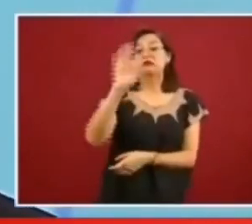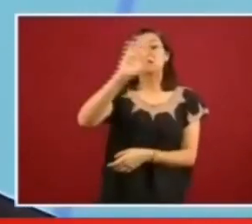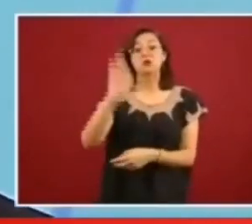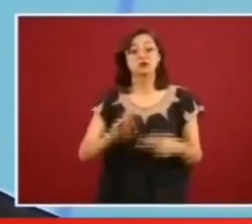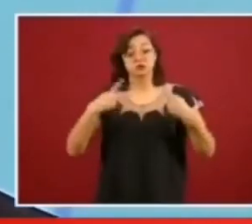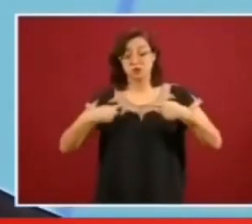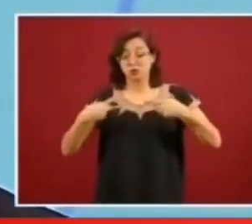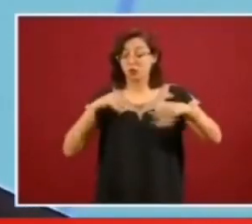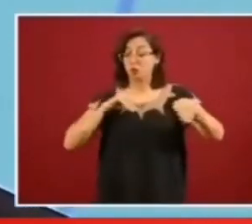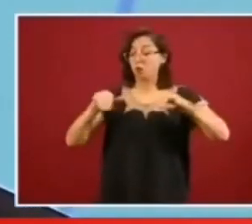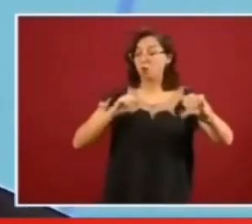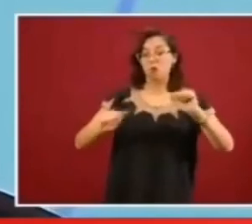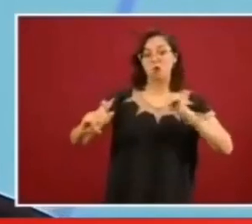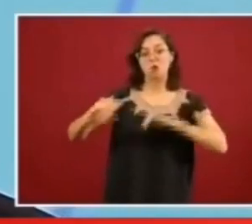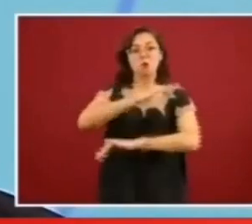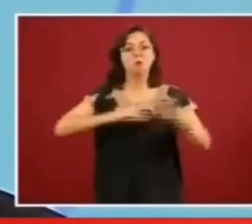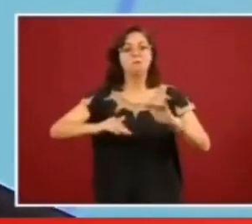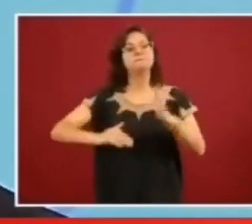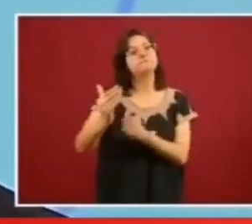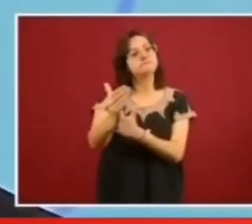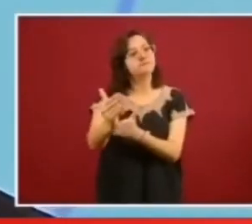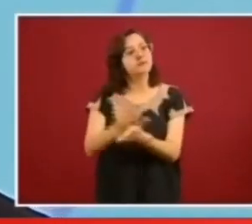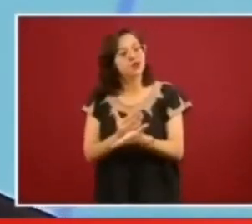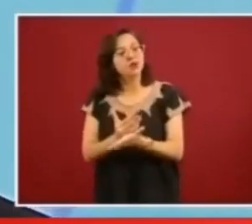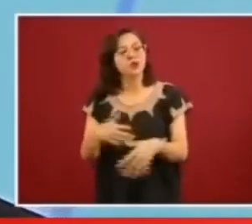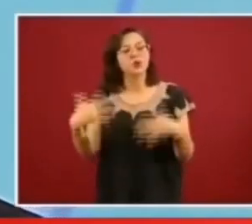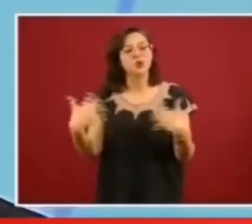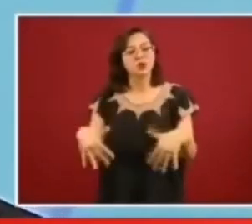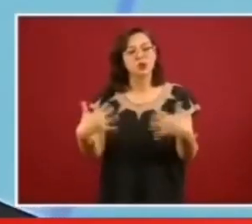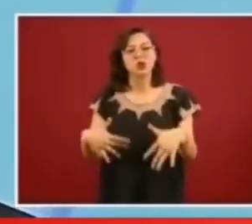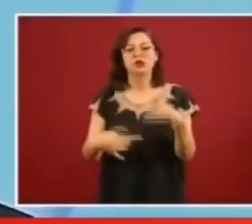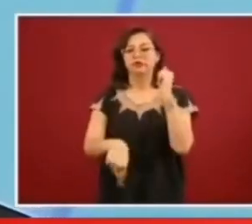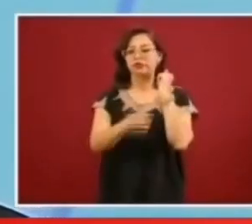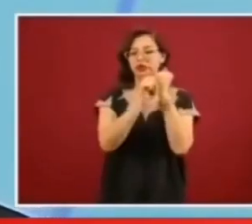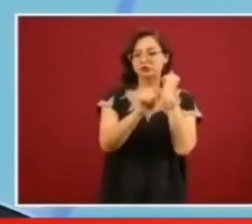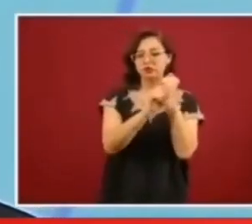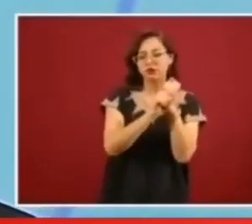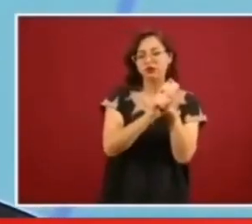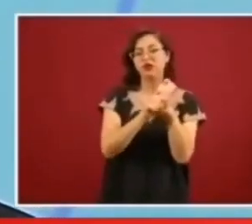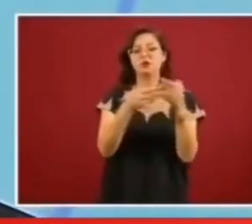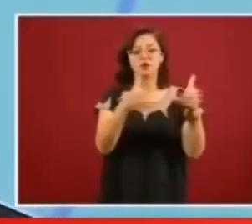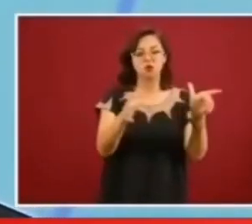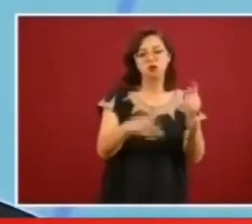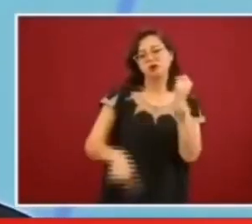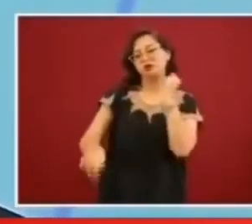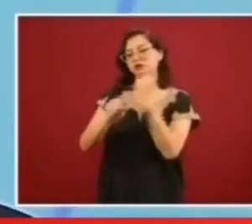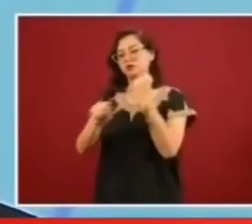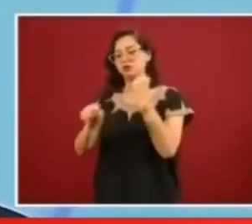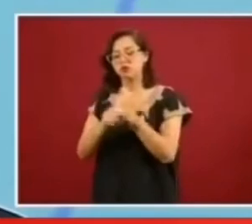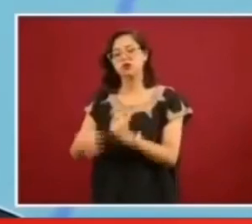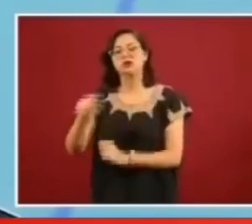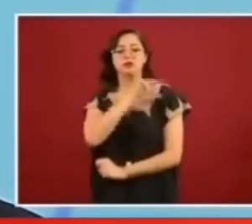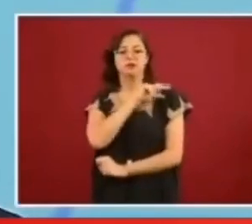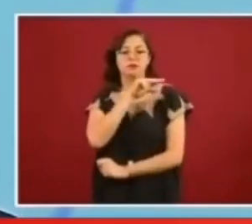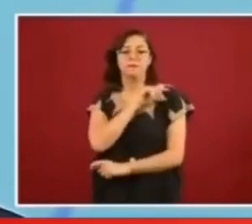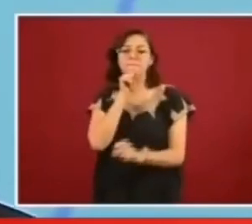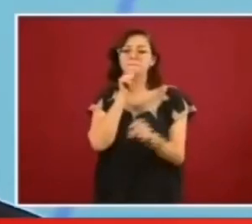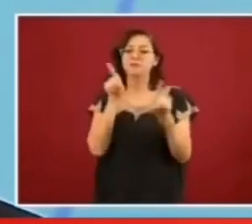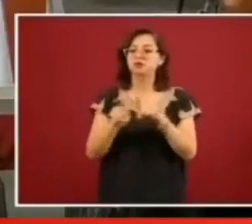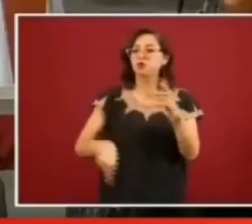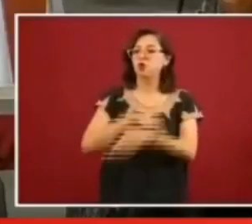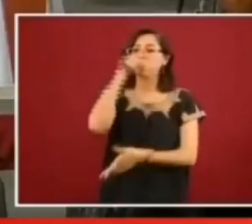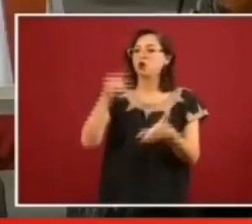70% de la movilidad urbana, tanto en el transporte público como en transporte privado, y también las congregaciones